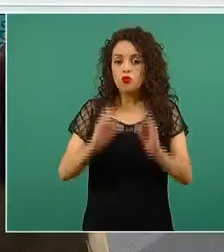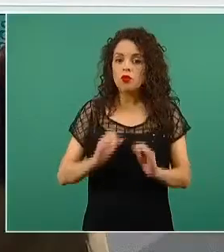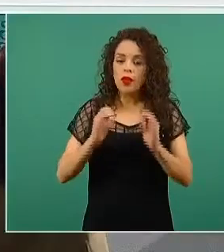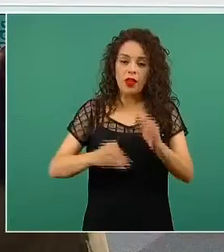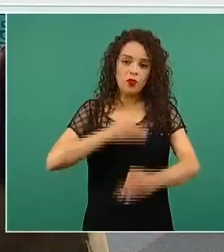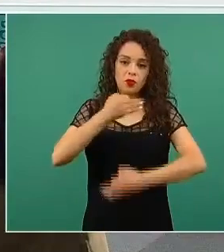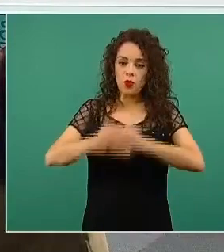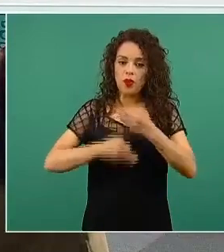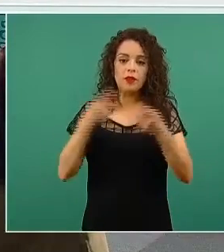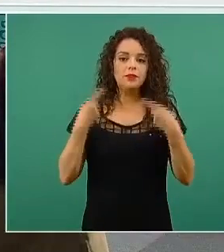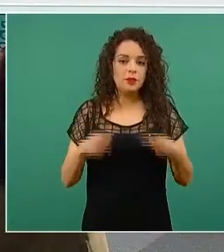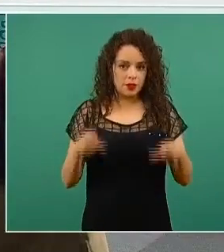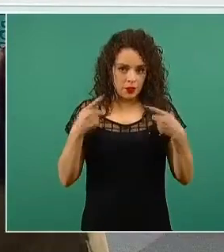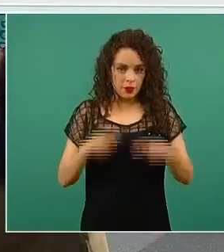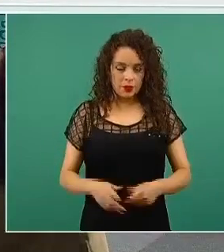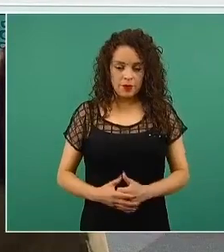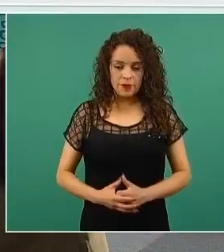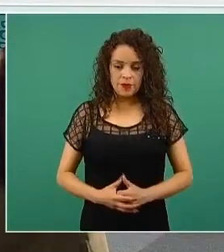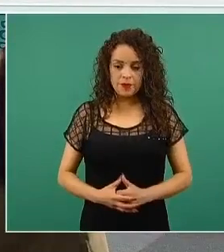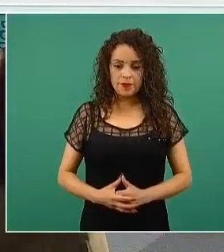y todos.